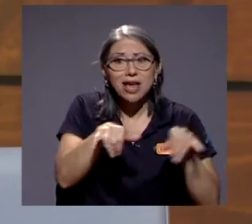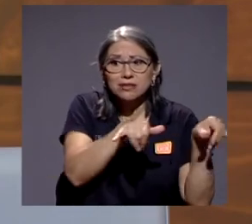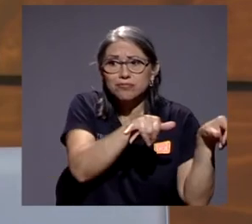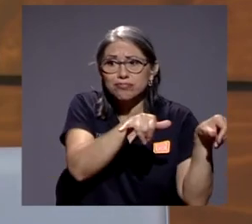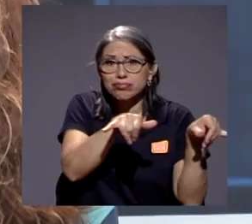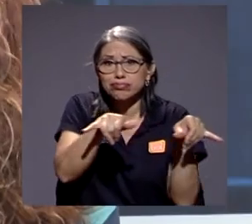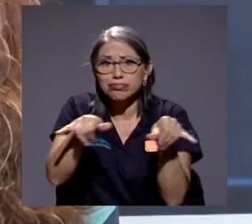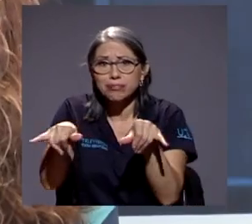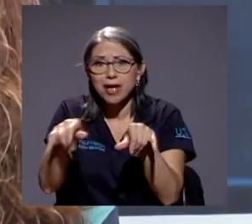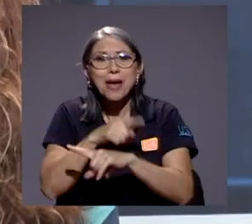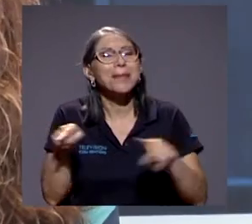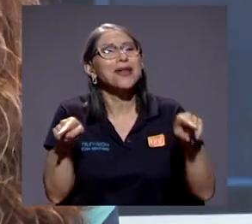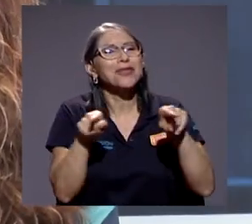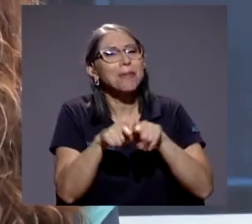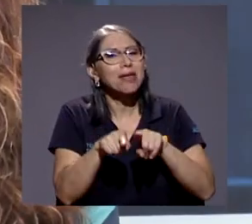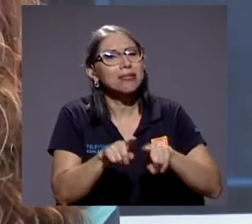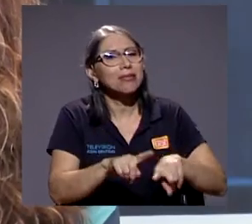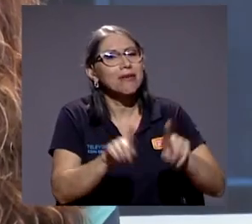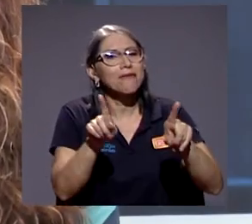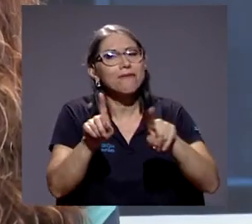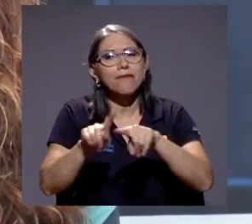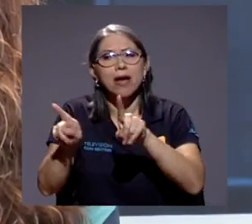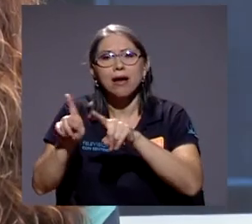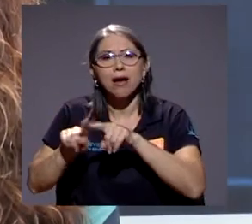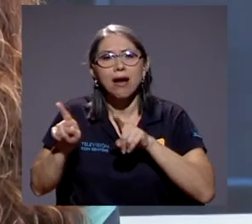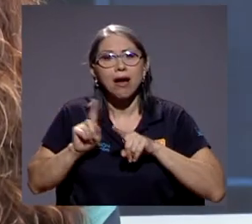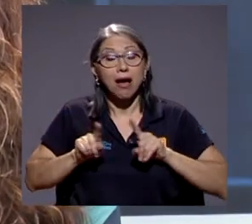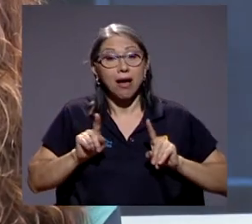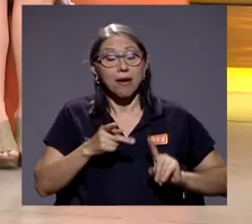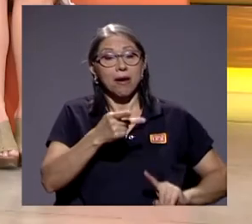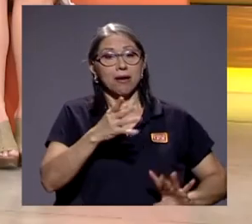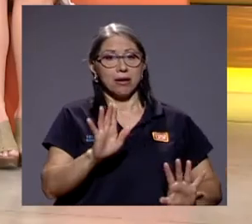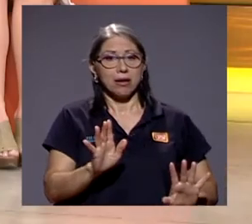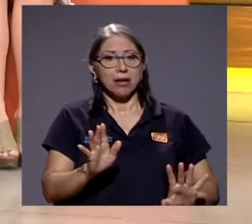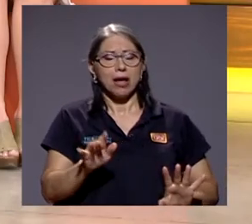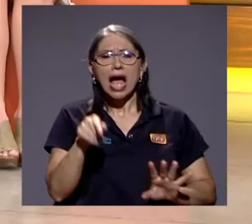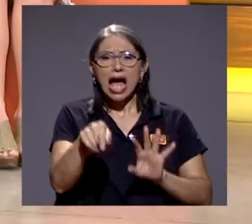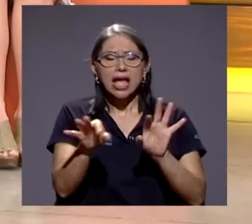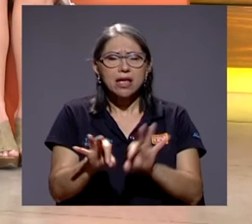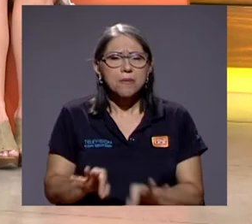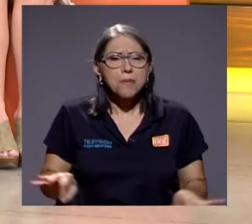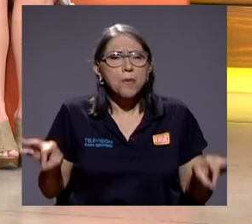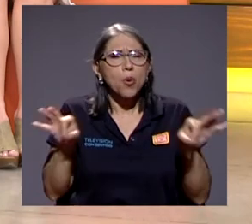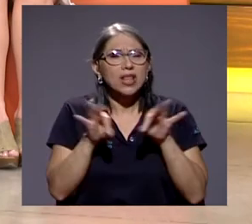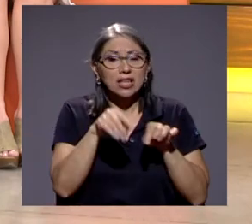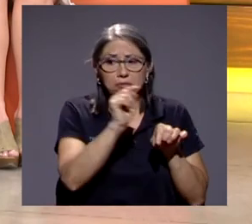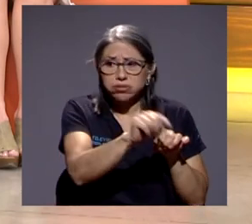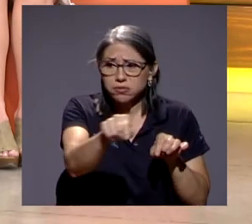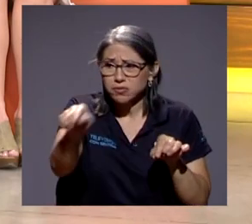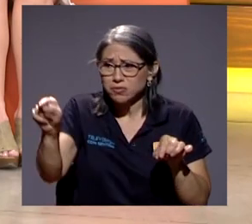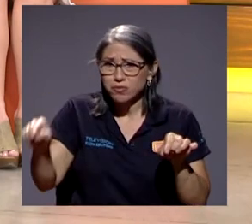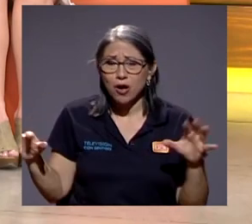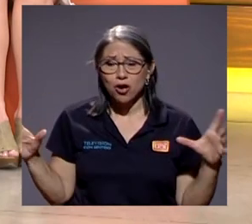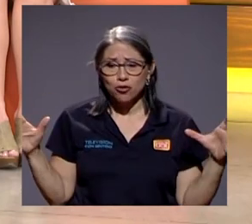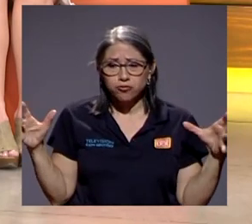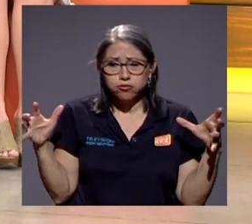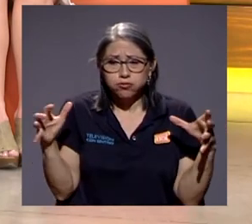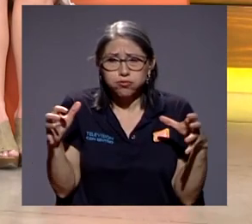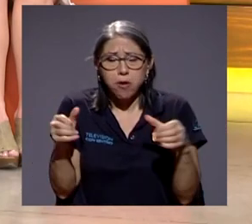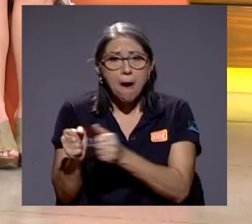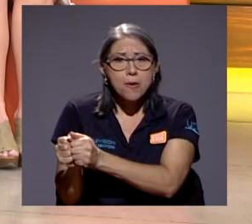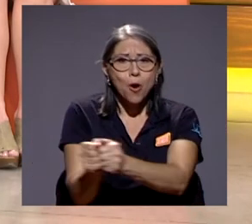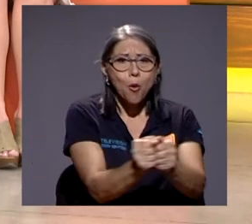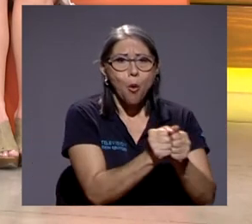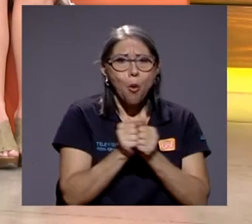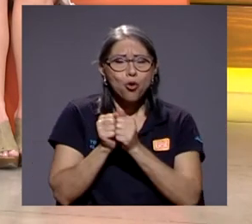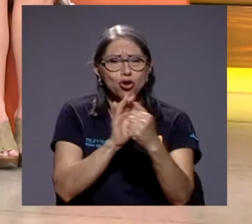particularidades lo importante aquí es que la unión hace la fuerza como dicen eso